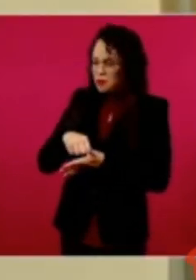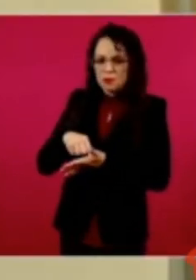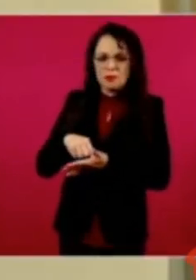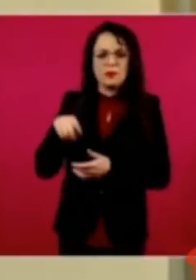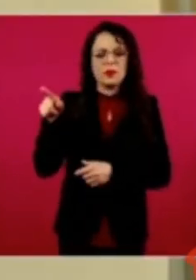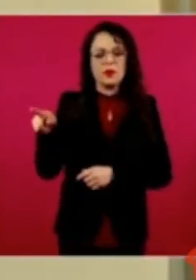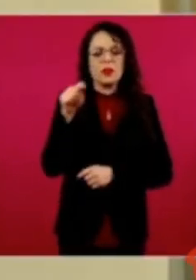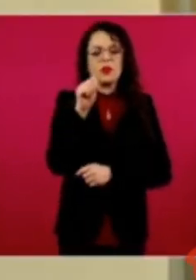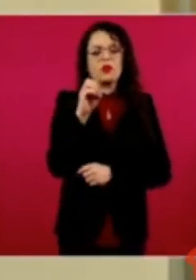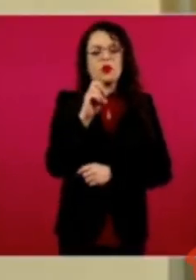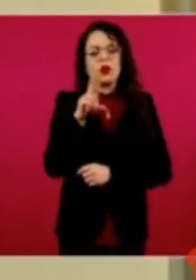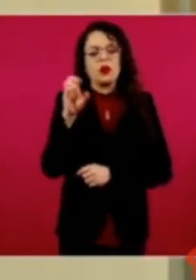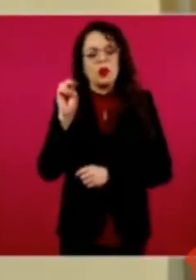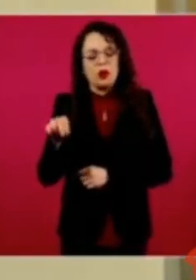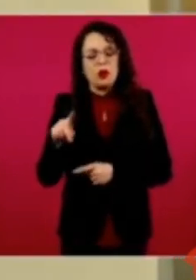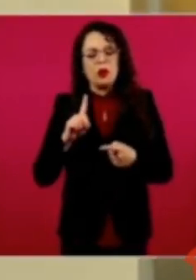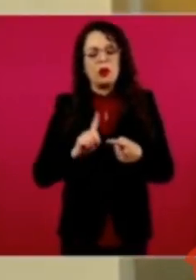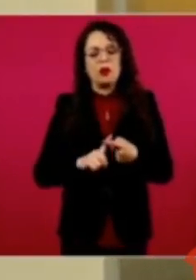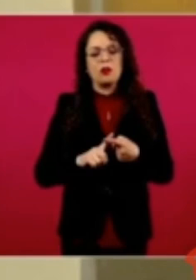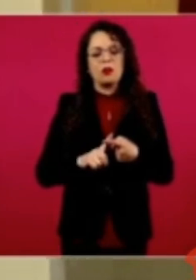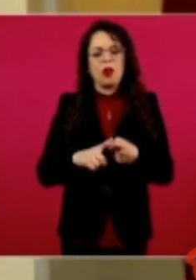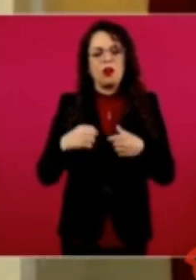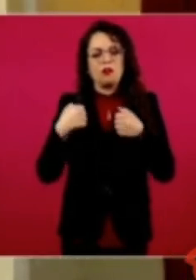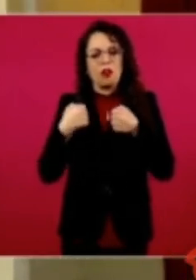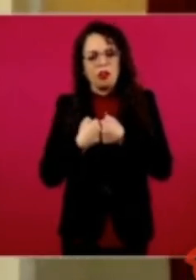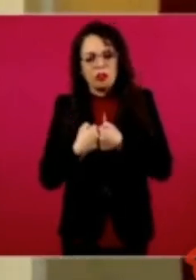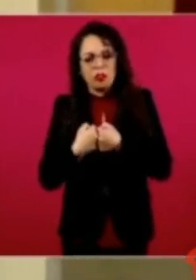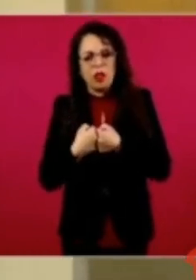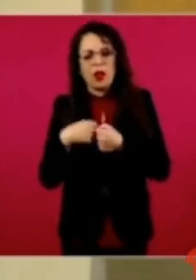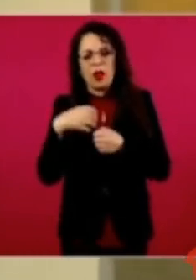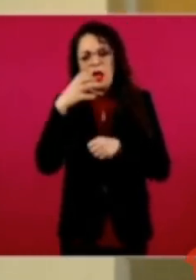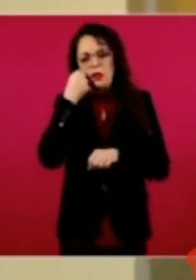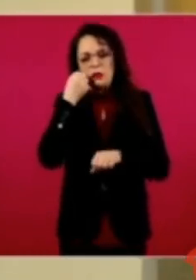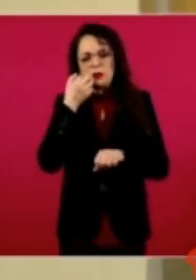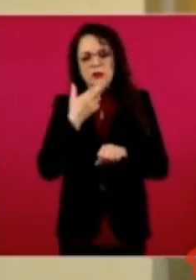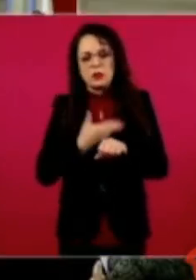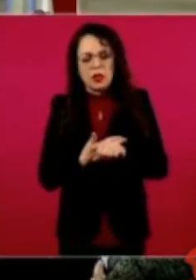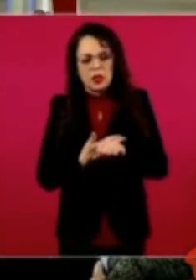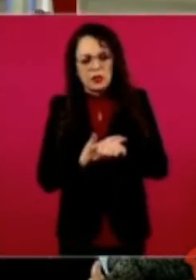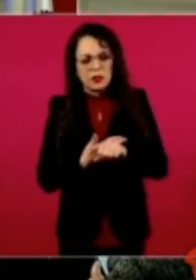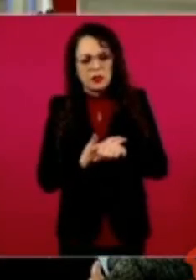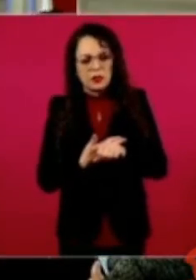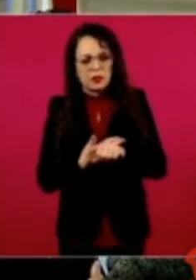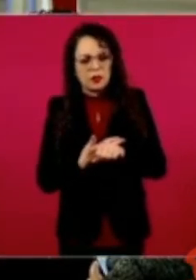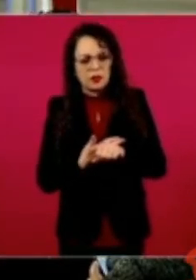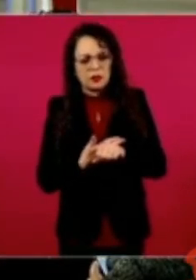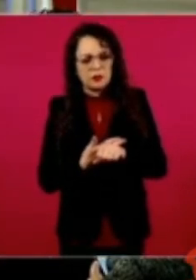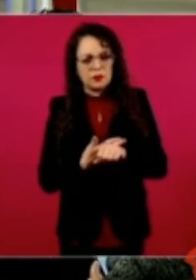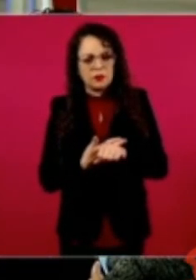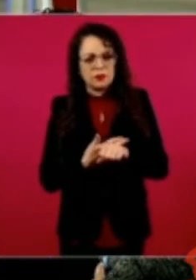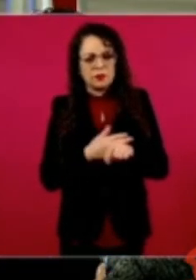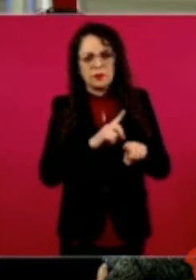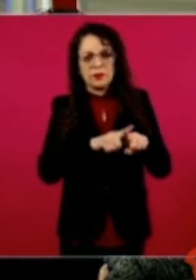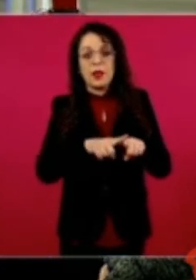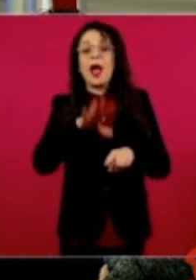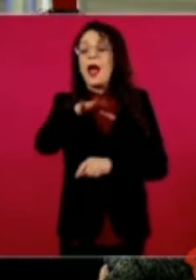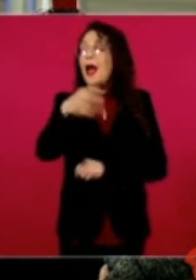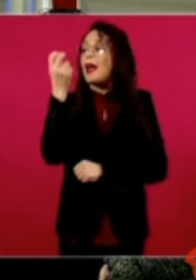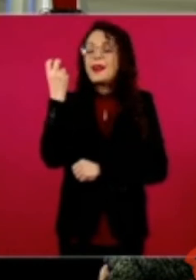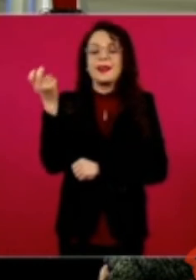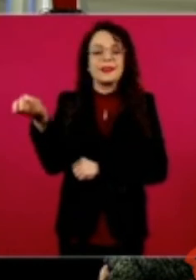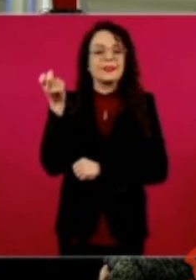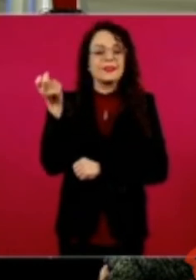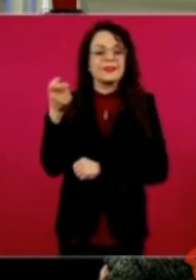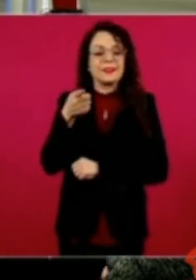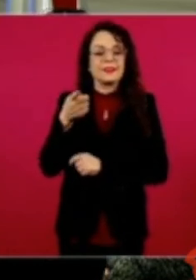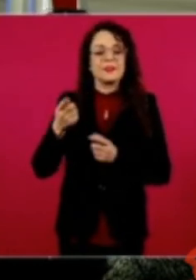Frontera, las secretarías, Infraestructura y Obras Públicas. Esto es lo que le va a